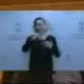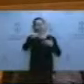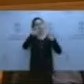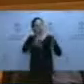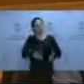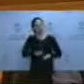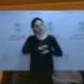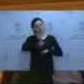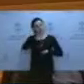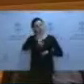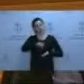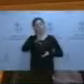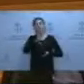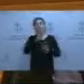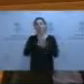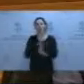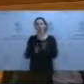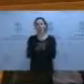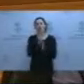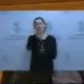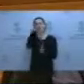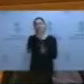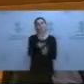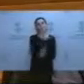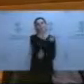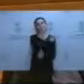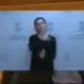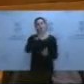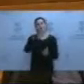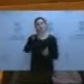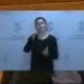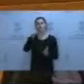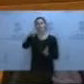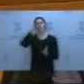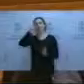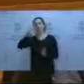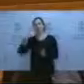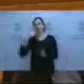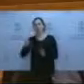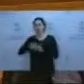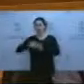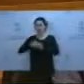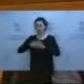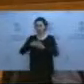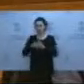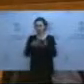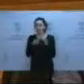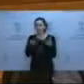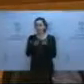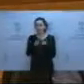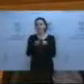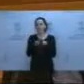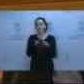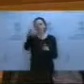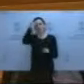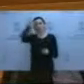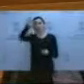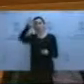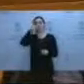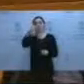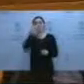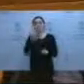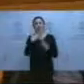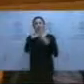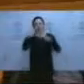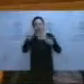consejero. Lo decía muy bien mi compañero, el señor Feito, cuando hablaba de ese soplo de aire fresco que supuso su llegada